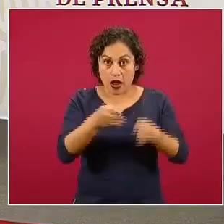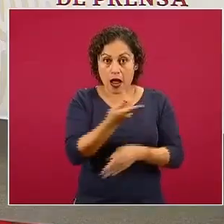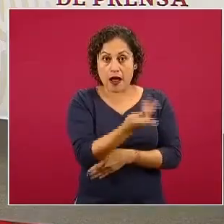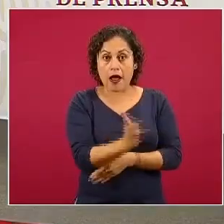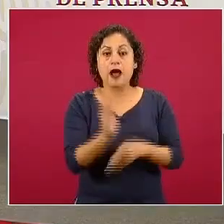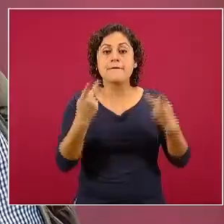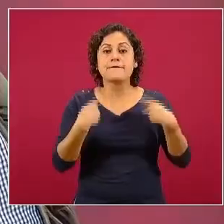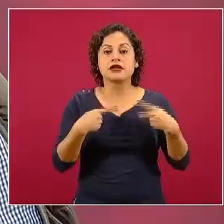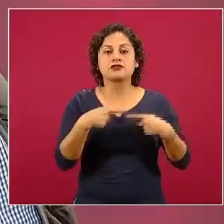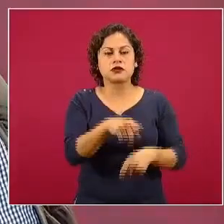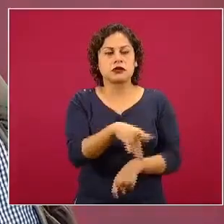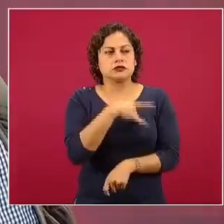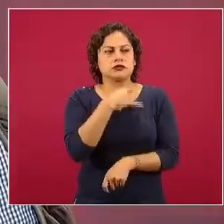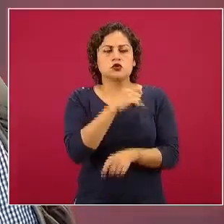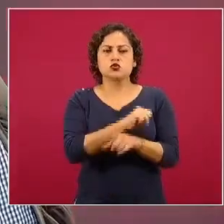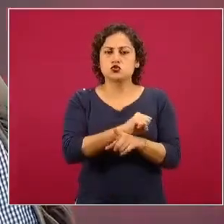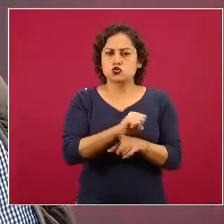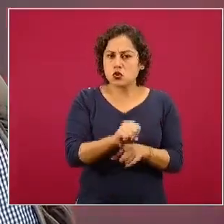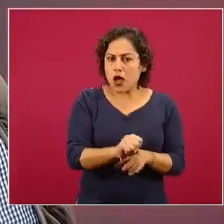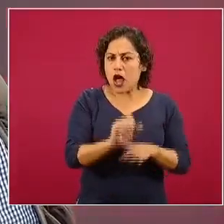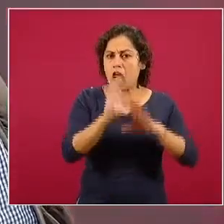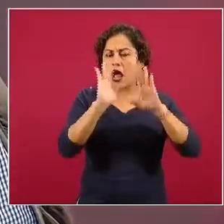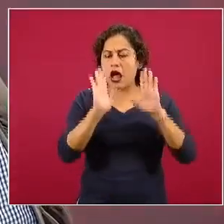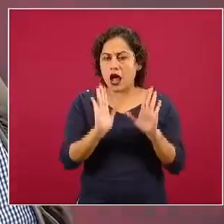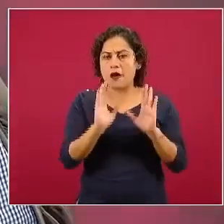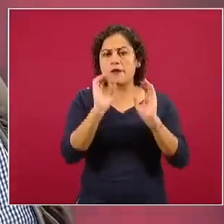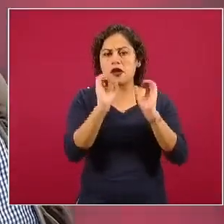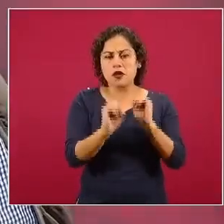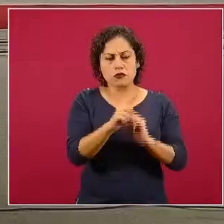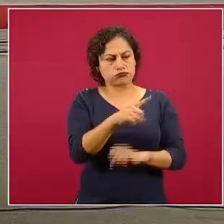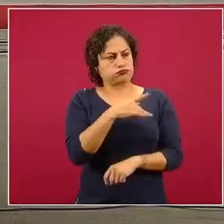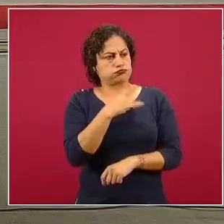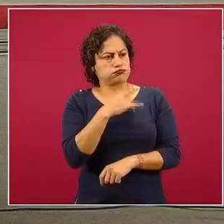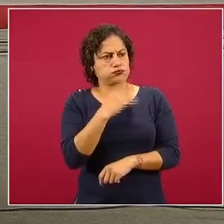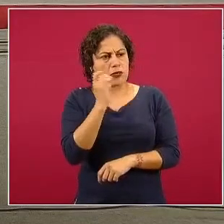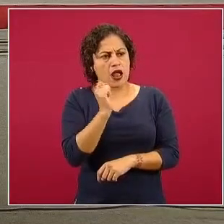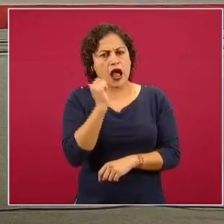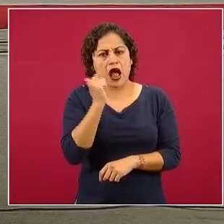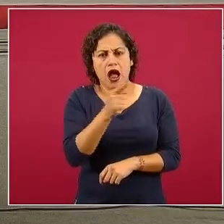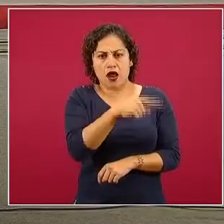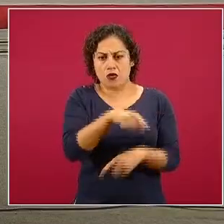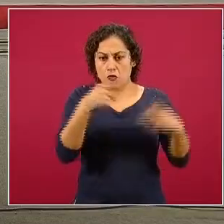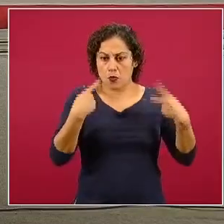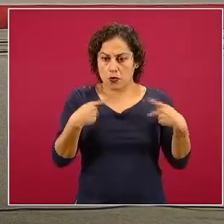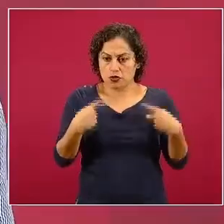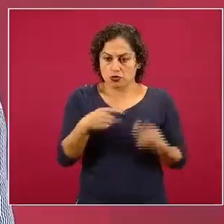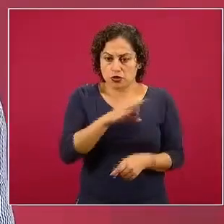momento son casos leves, que en su momento presentan sintomatología que permite a la persona